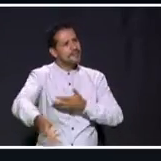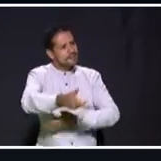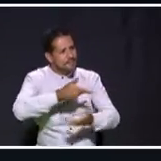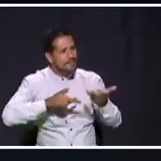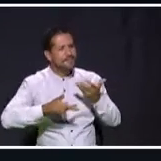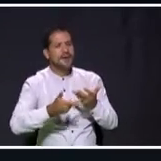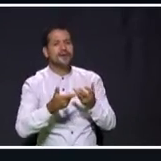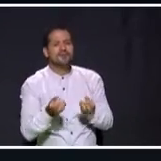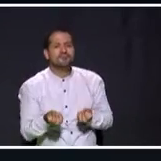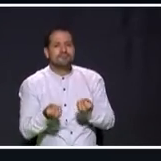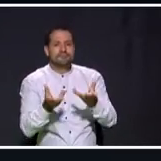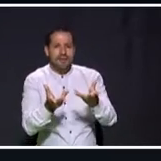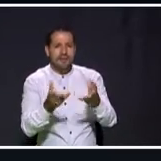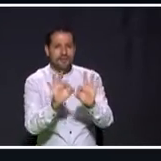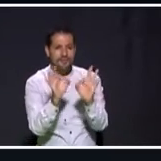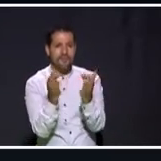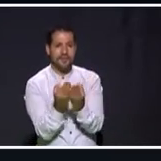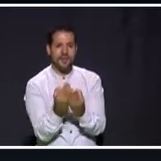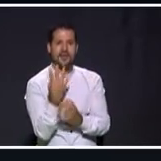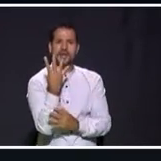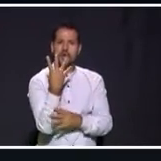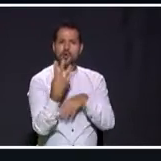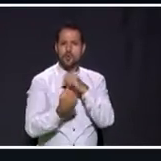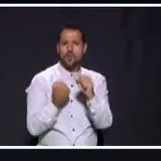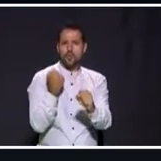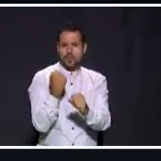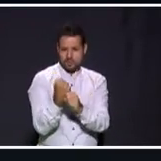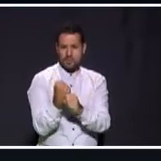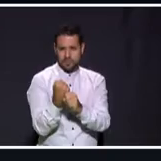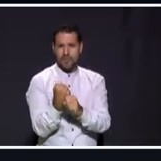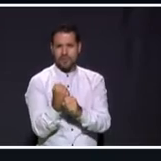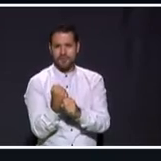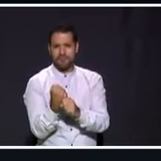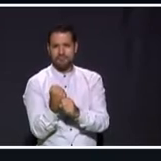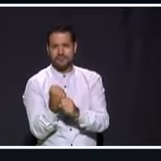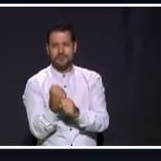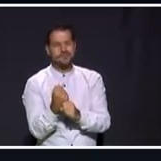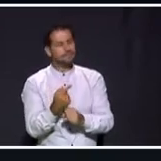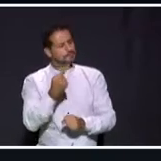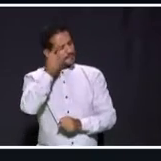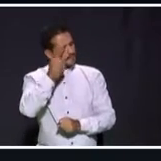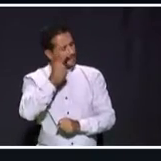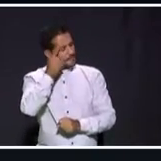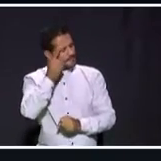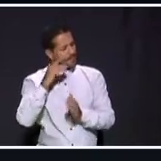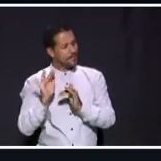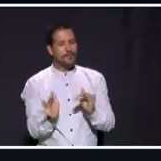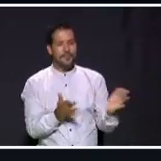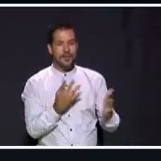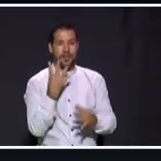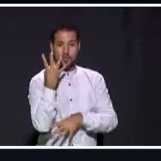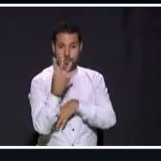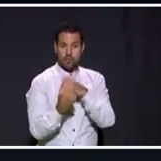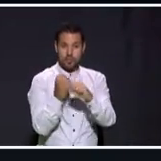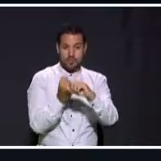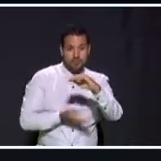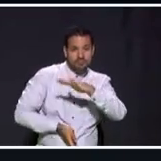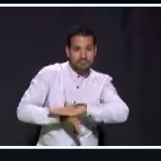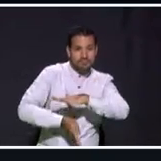queremos que estos cuatro años además de estas obras que están desde terminadas y que se irán en los cuatro años que vamos a continuar